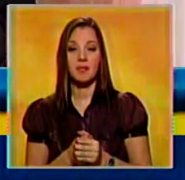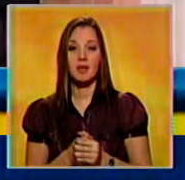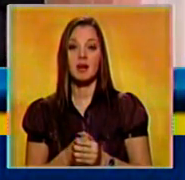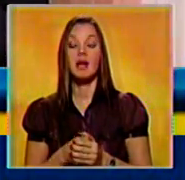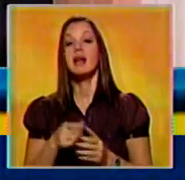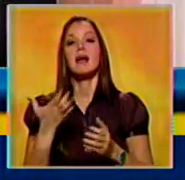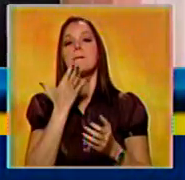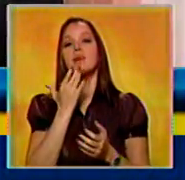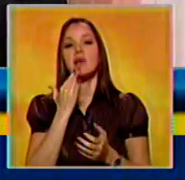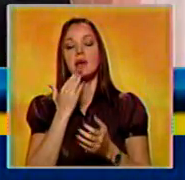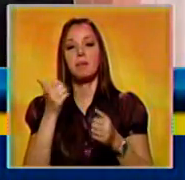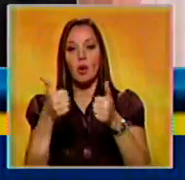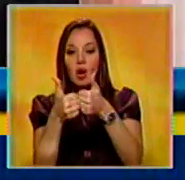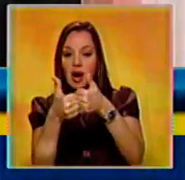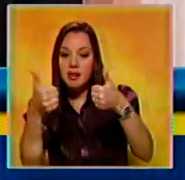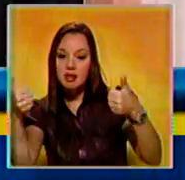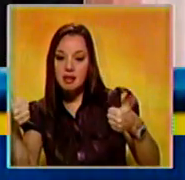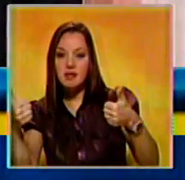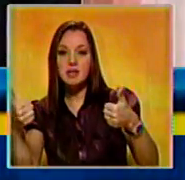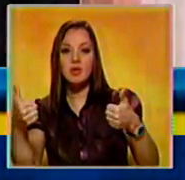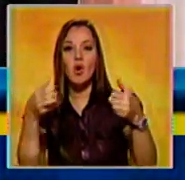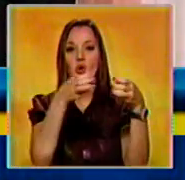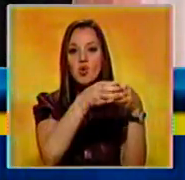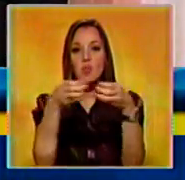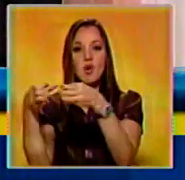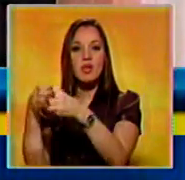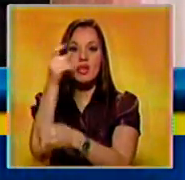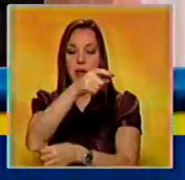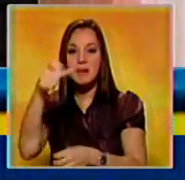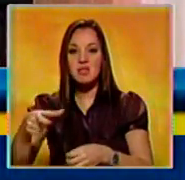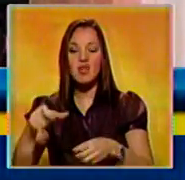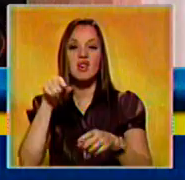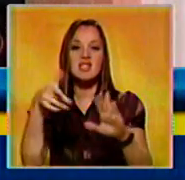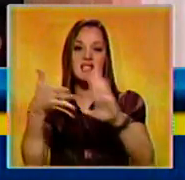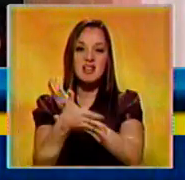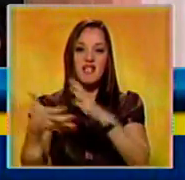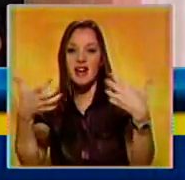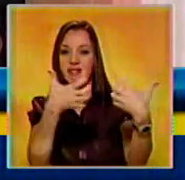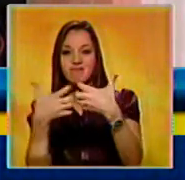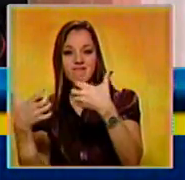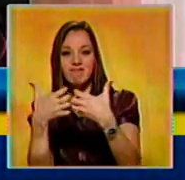la violencia y la agresividad. La violencia ha sido